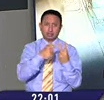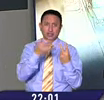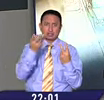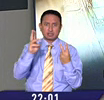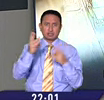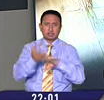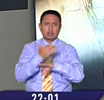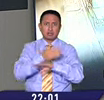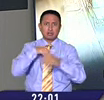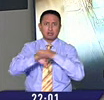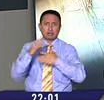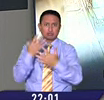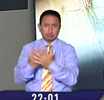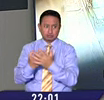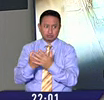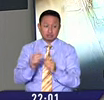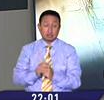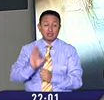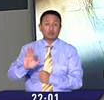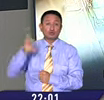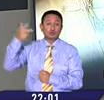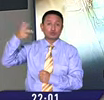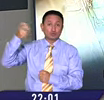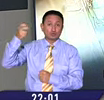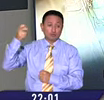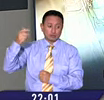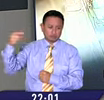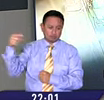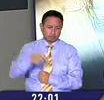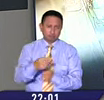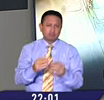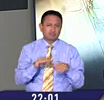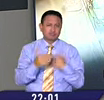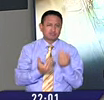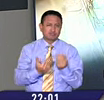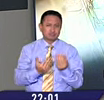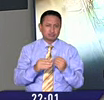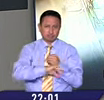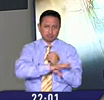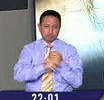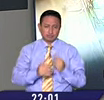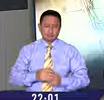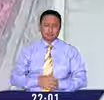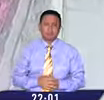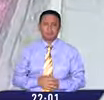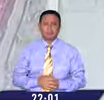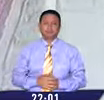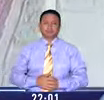16 detenciones. Las cámaras de seguridad registraron su modus operandi.